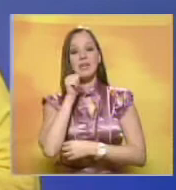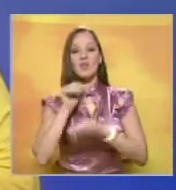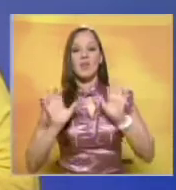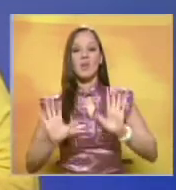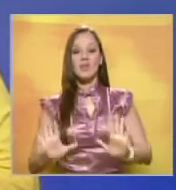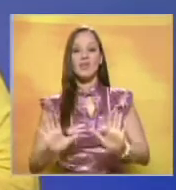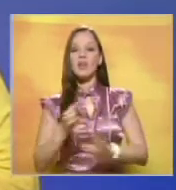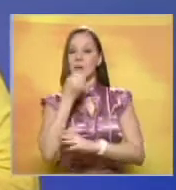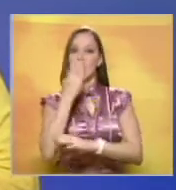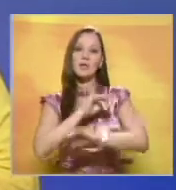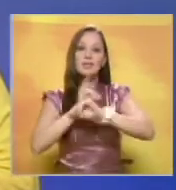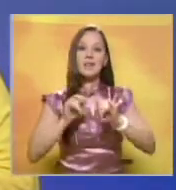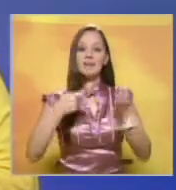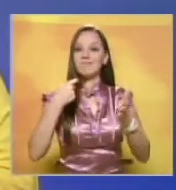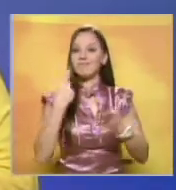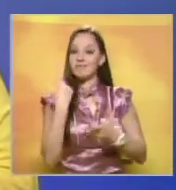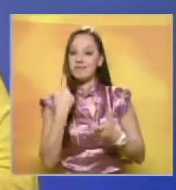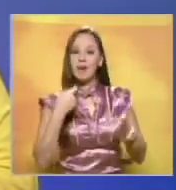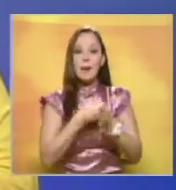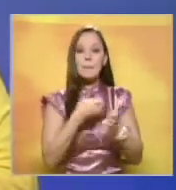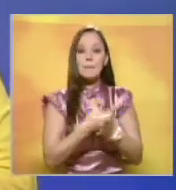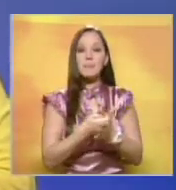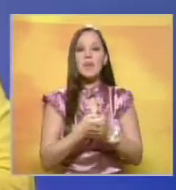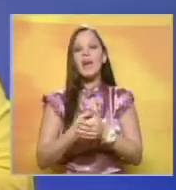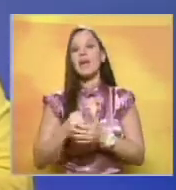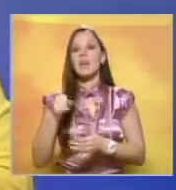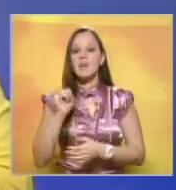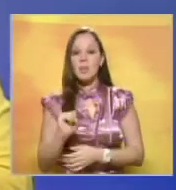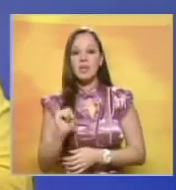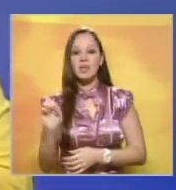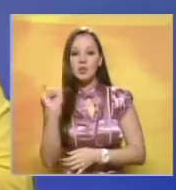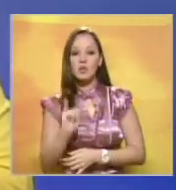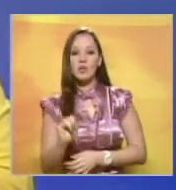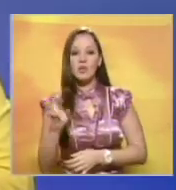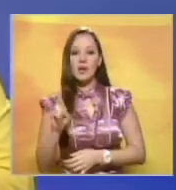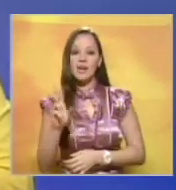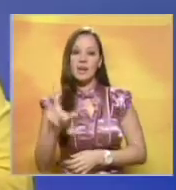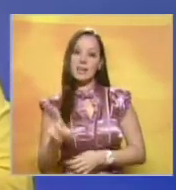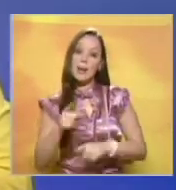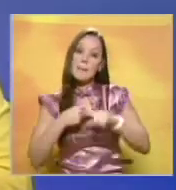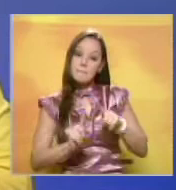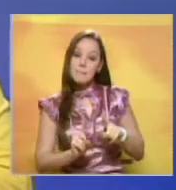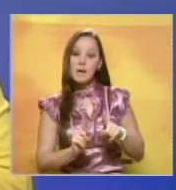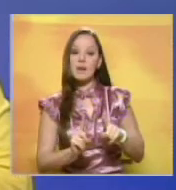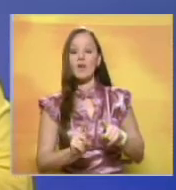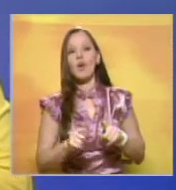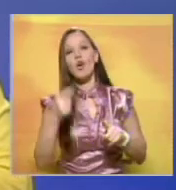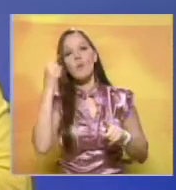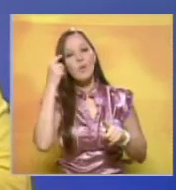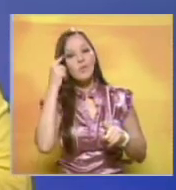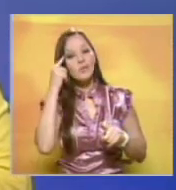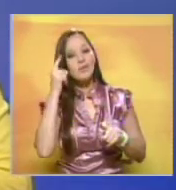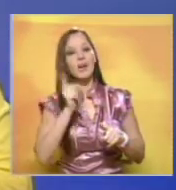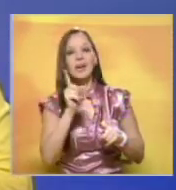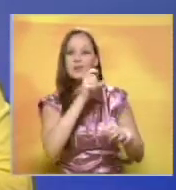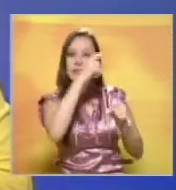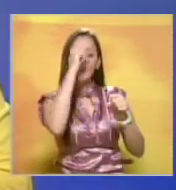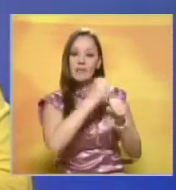el plazo para cancelar la tercera porción del impuesto sobre la renta. Sin embargo, por ser un día inhábil para la administración tributaria,